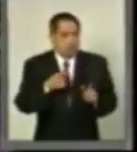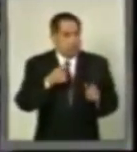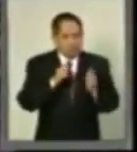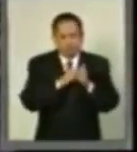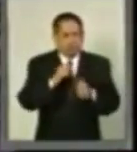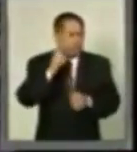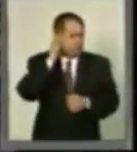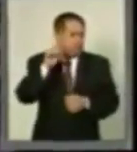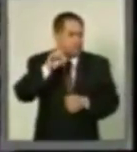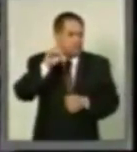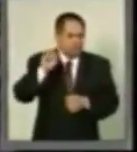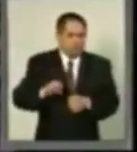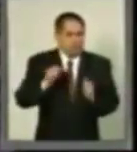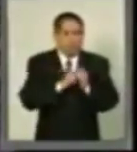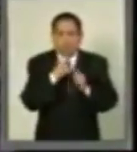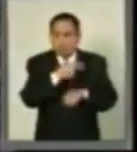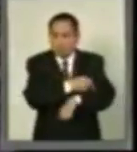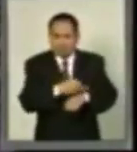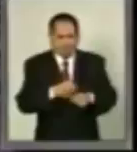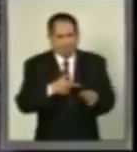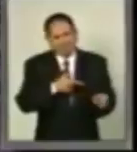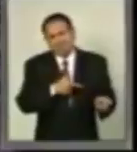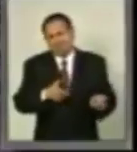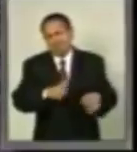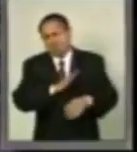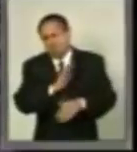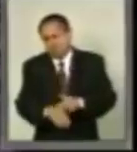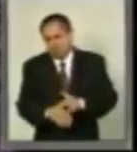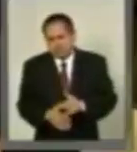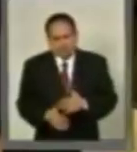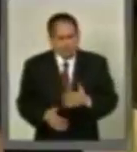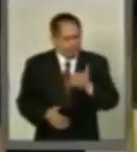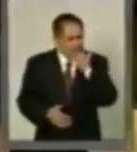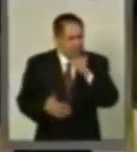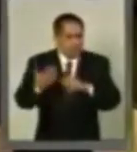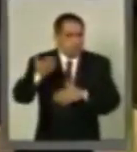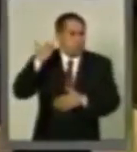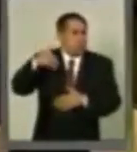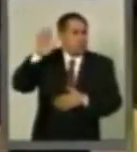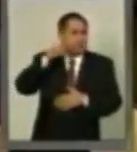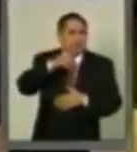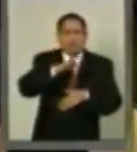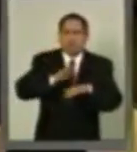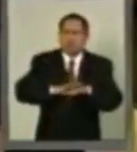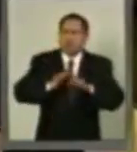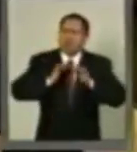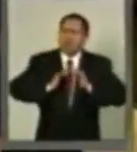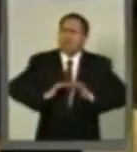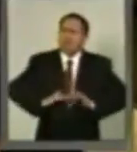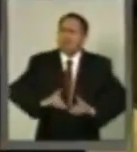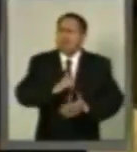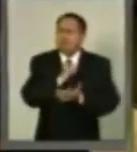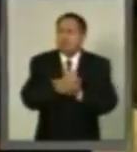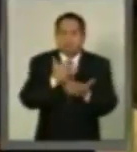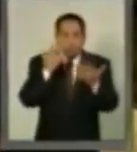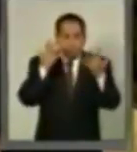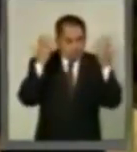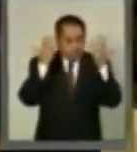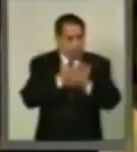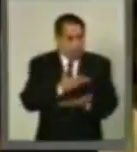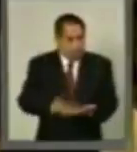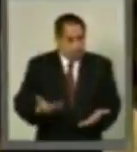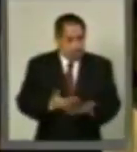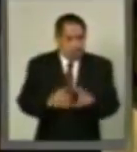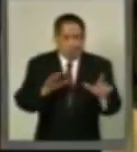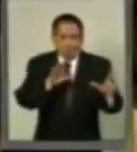California Sur, junto con su familia, sino en esta que fue una de las ciudades más tranquilas del país, este año ha sufrido